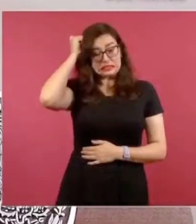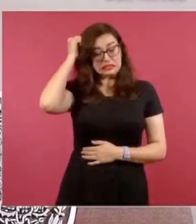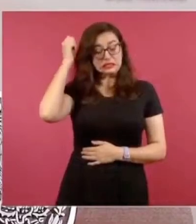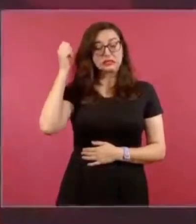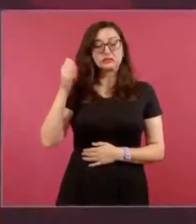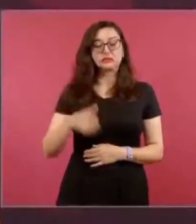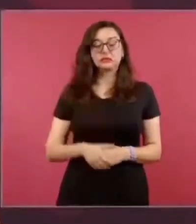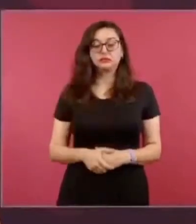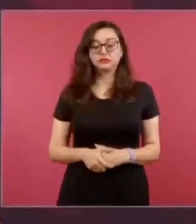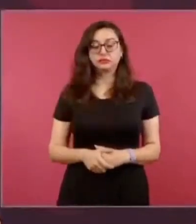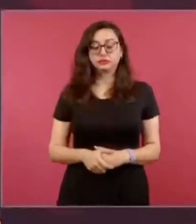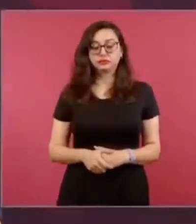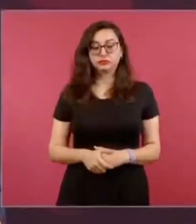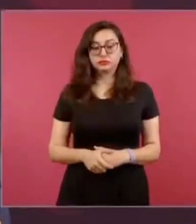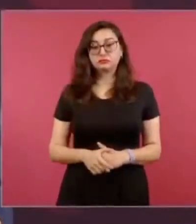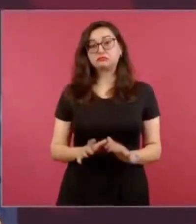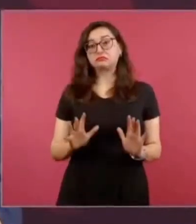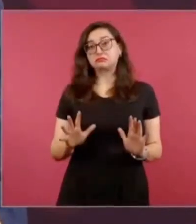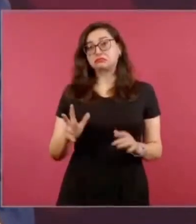¿Cuándo, si es que